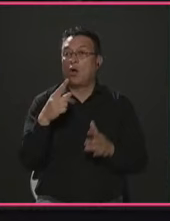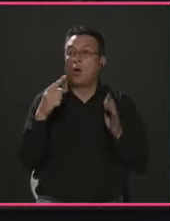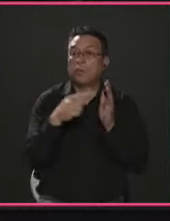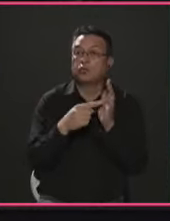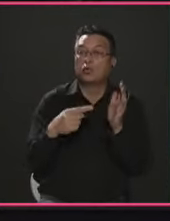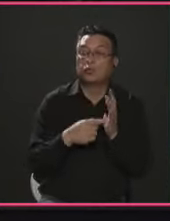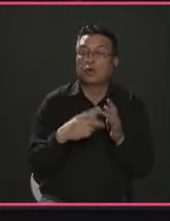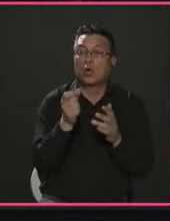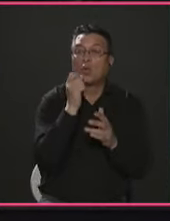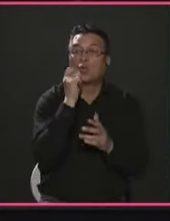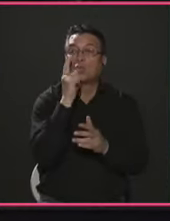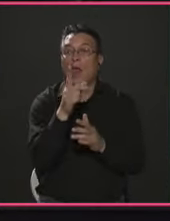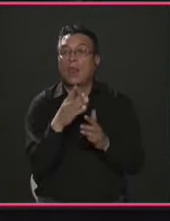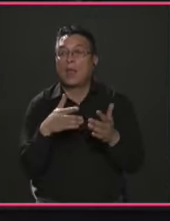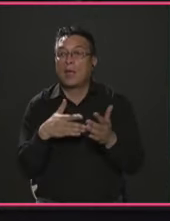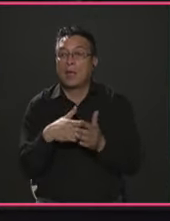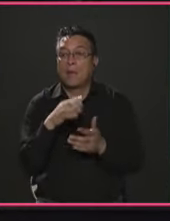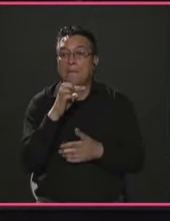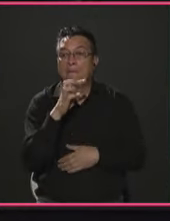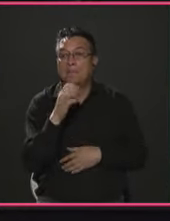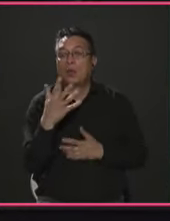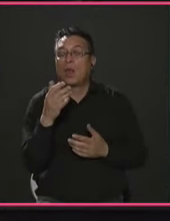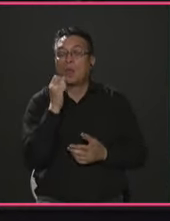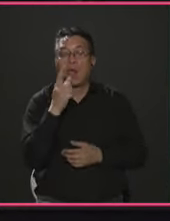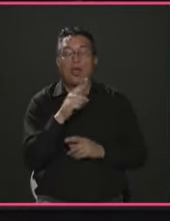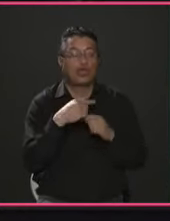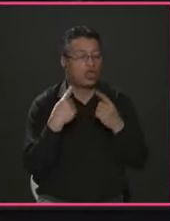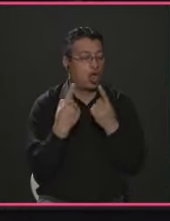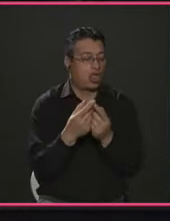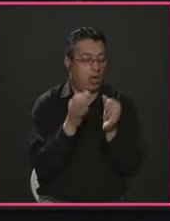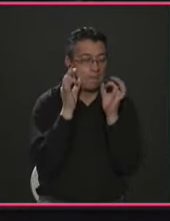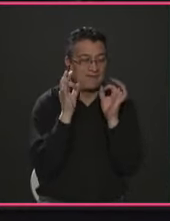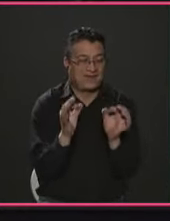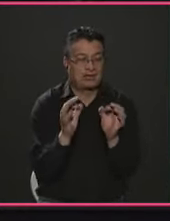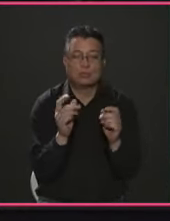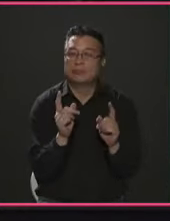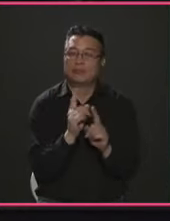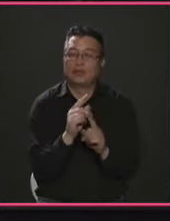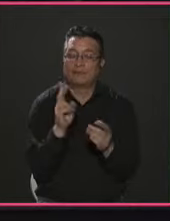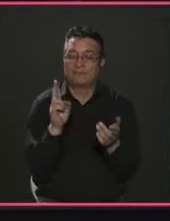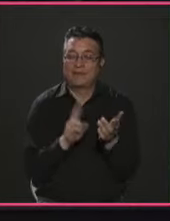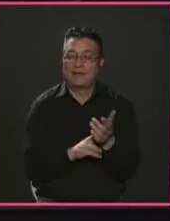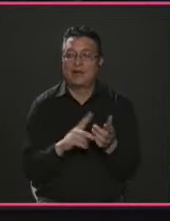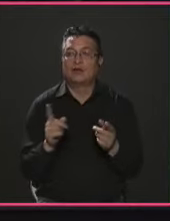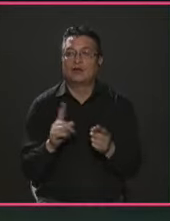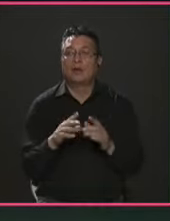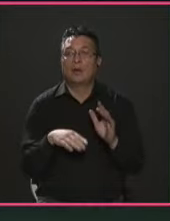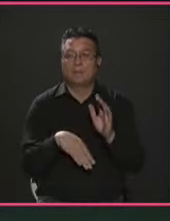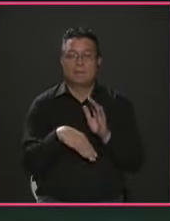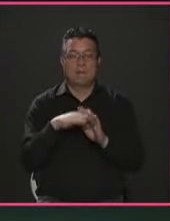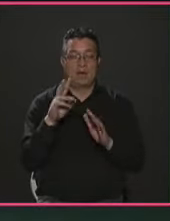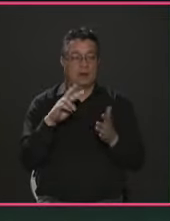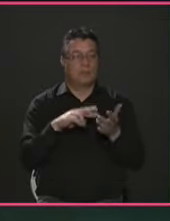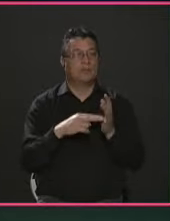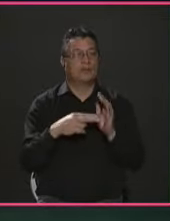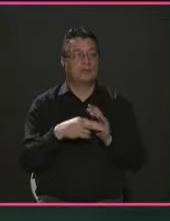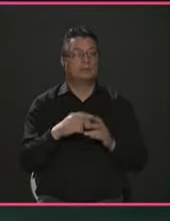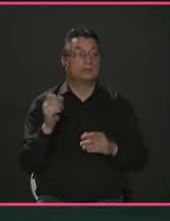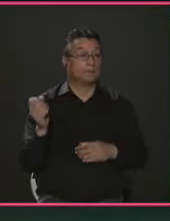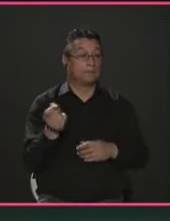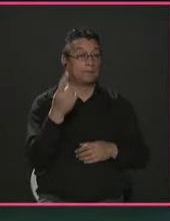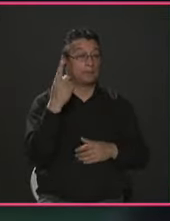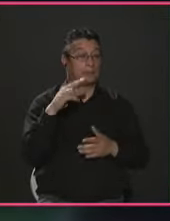tiene que ver con Cuál es el Pero de todo esto parece todo perfecto la verdad que no De hecho hay más problemas que lo que creen y uno de los primeros